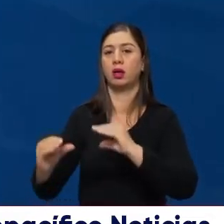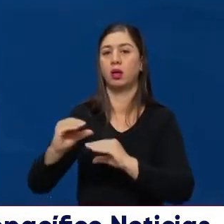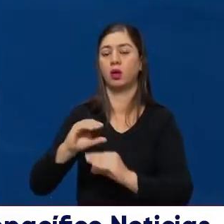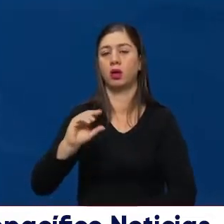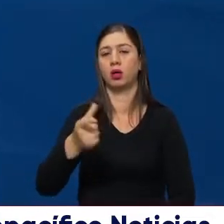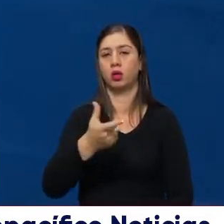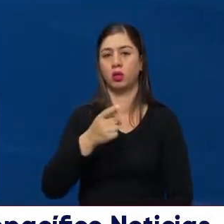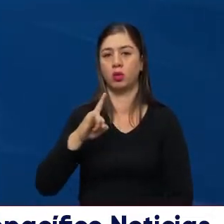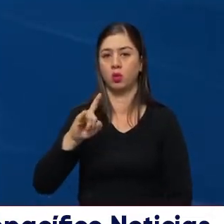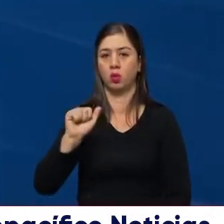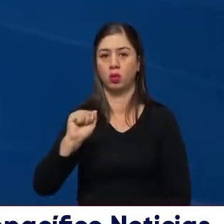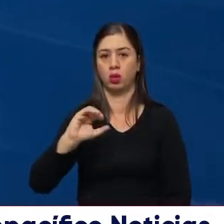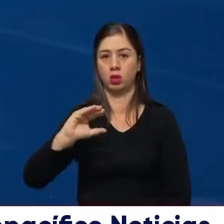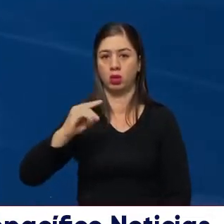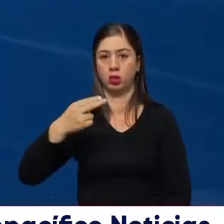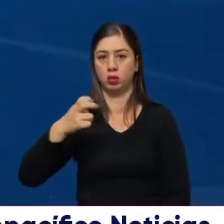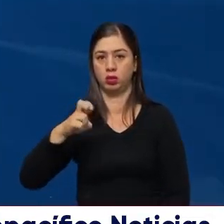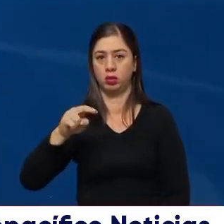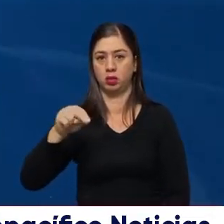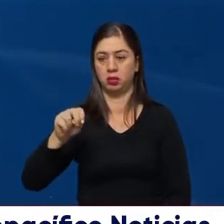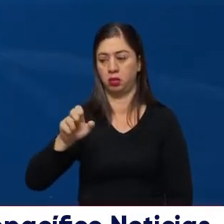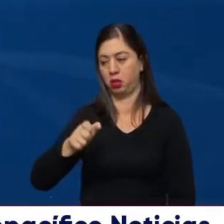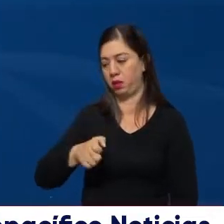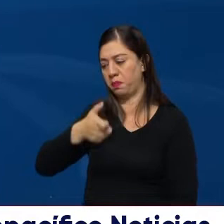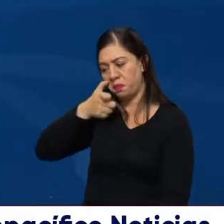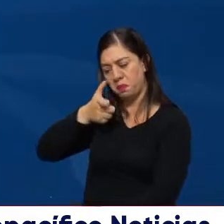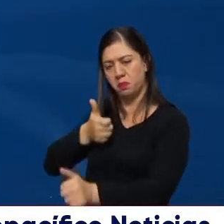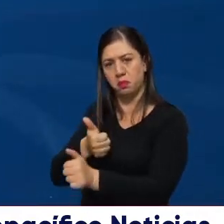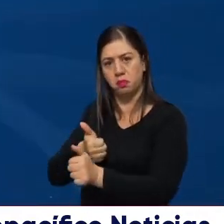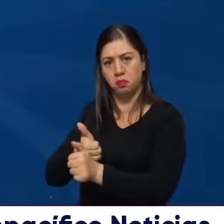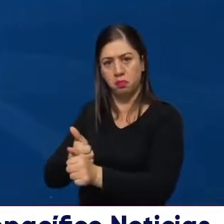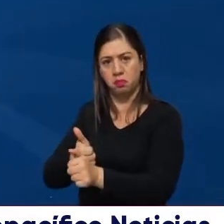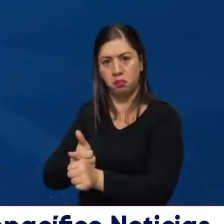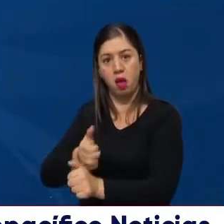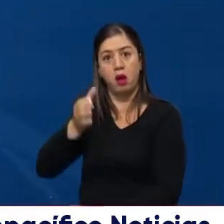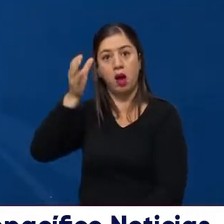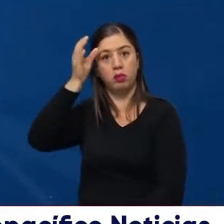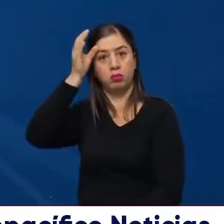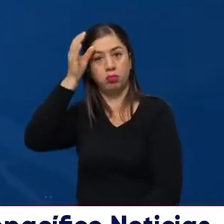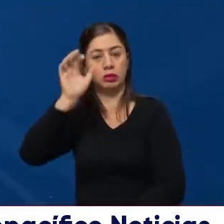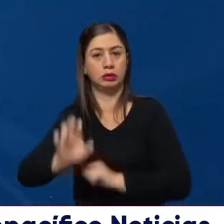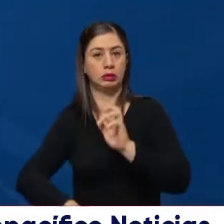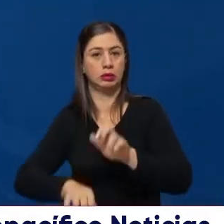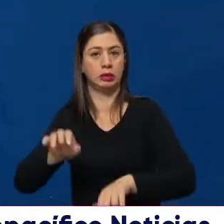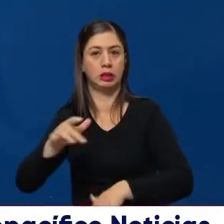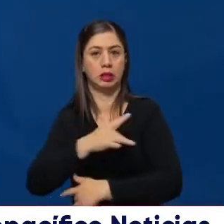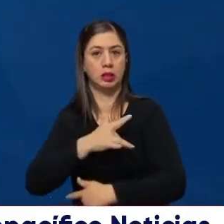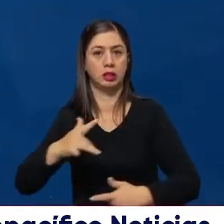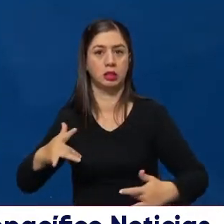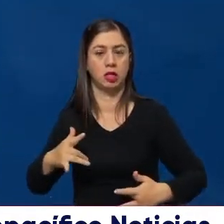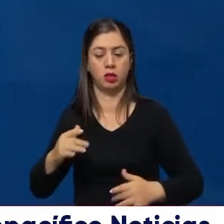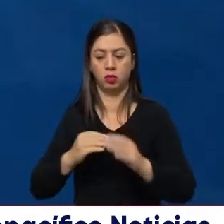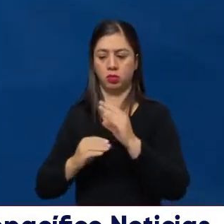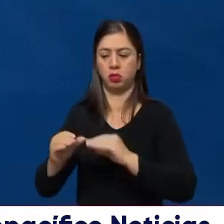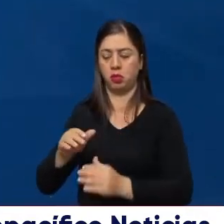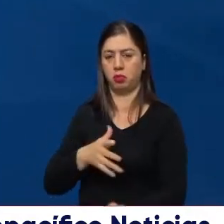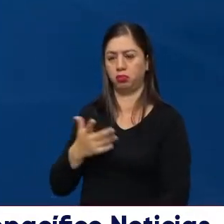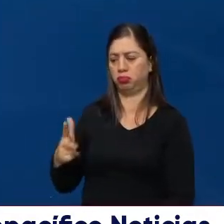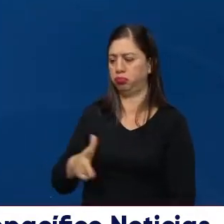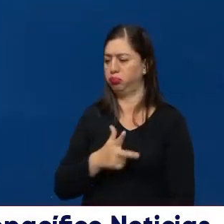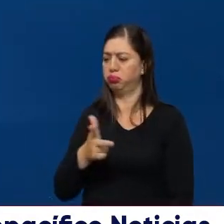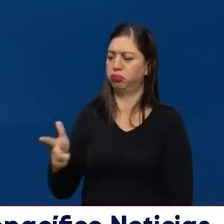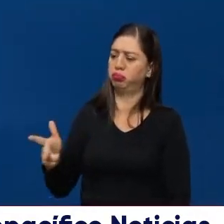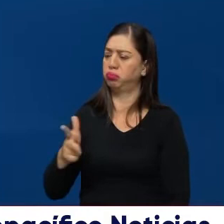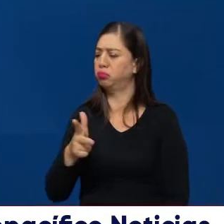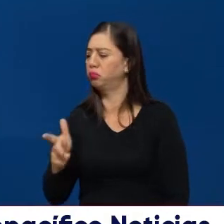en el seguimiento que le hicimos, nos enteramos que un equipo de expertos de la Secretaría de Salud del Cauca viajó a ese municipio en